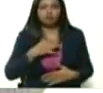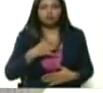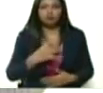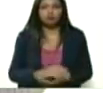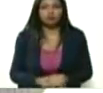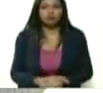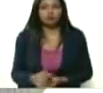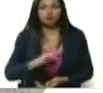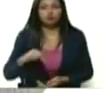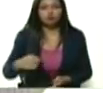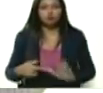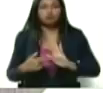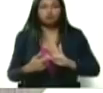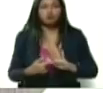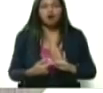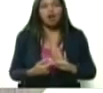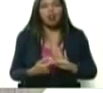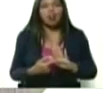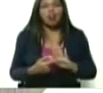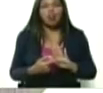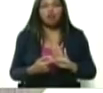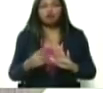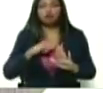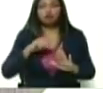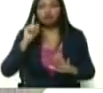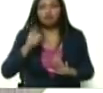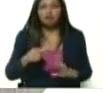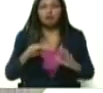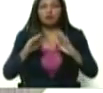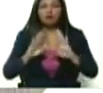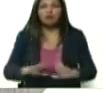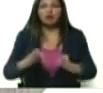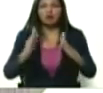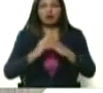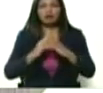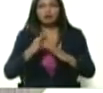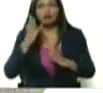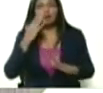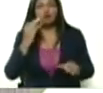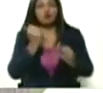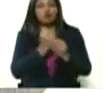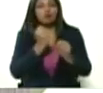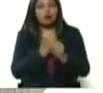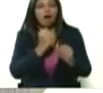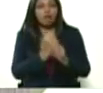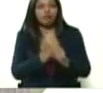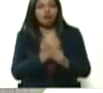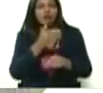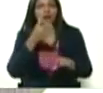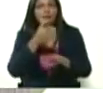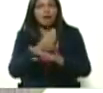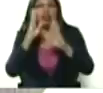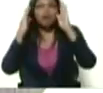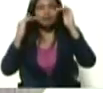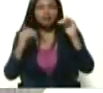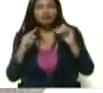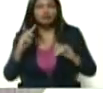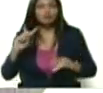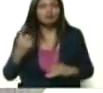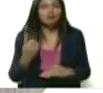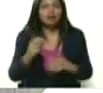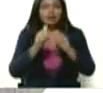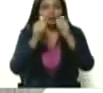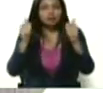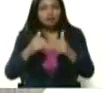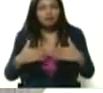exceptuados del cumplimiento de la cuarentena son solamente los trabajadores que están abocados a la atención del